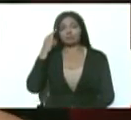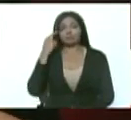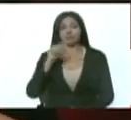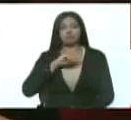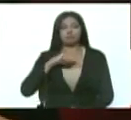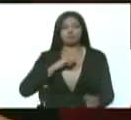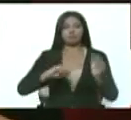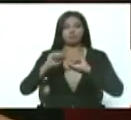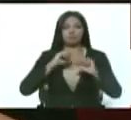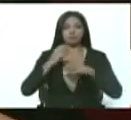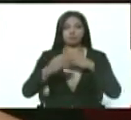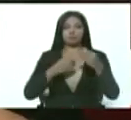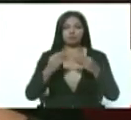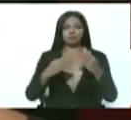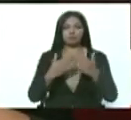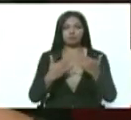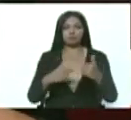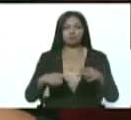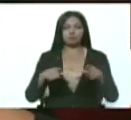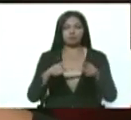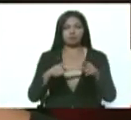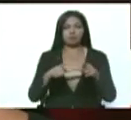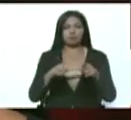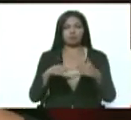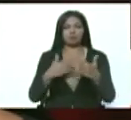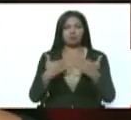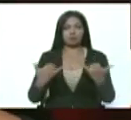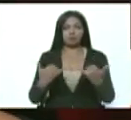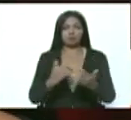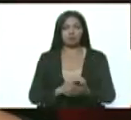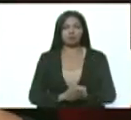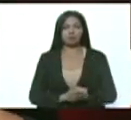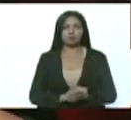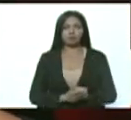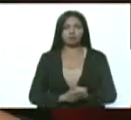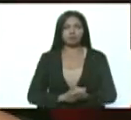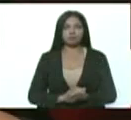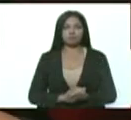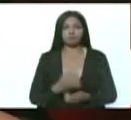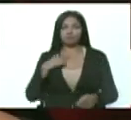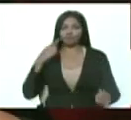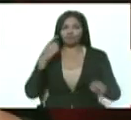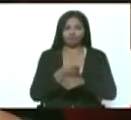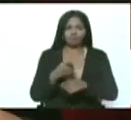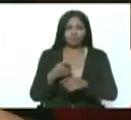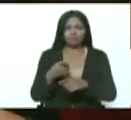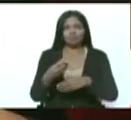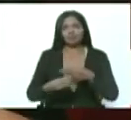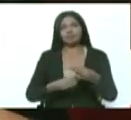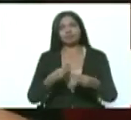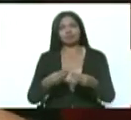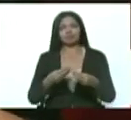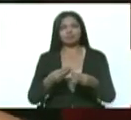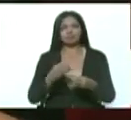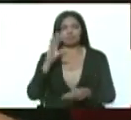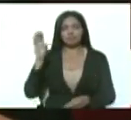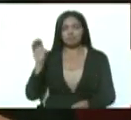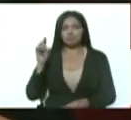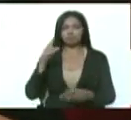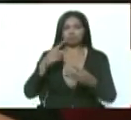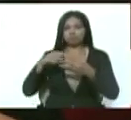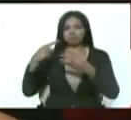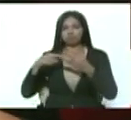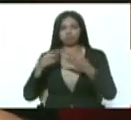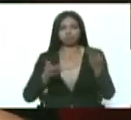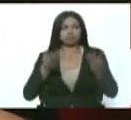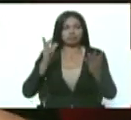que se generó en aquel mundo bipolar, donde pretendían obligarte a estar con el polo A o con el polo B,